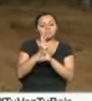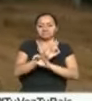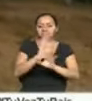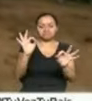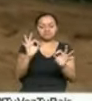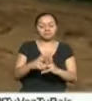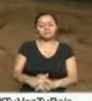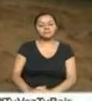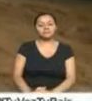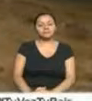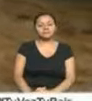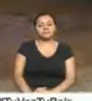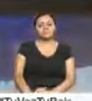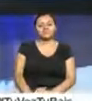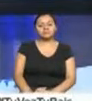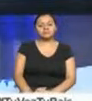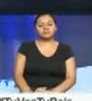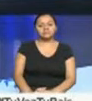naturales.